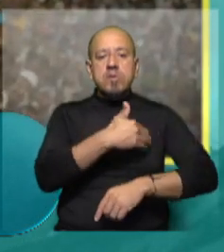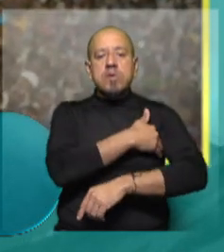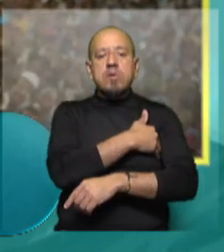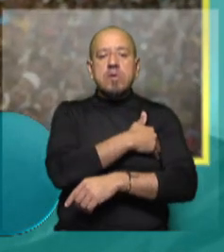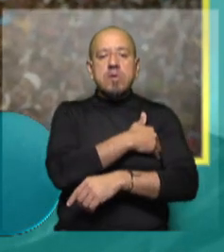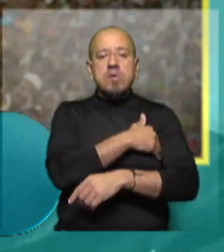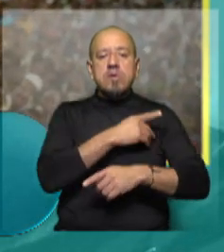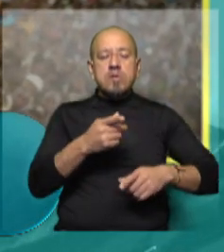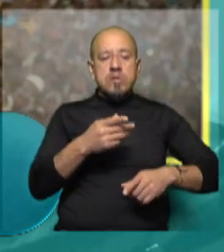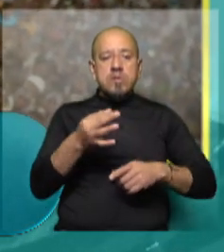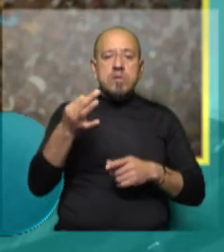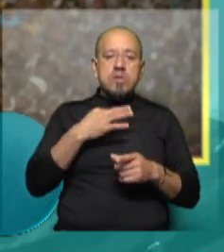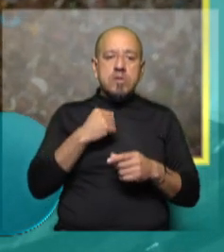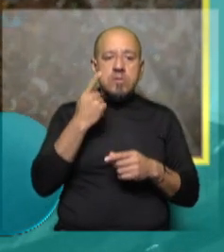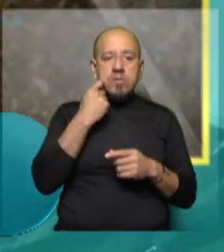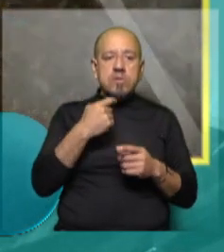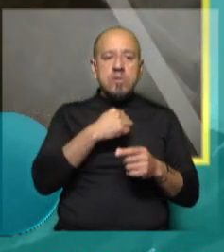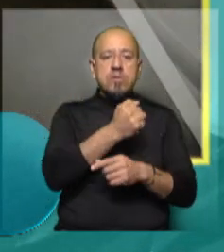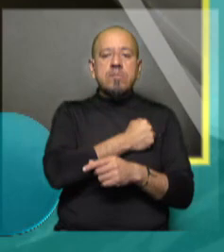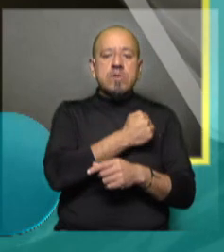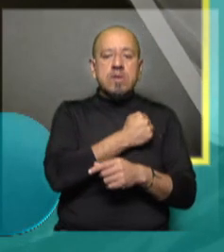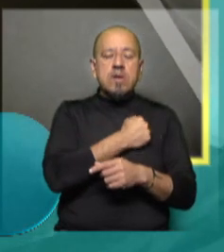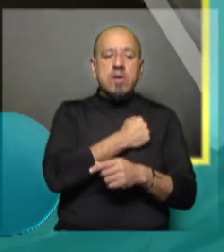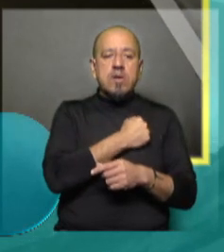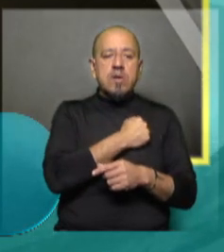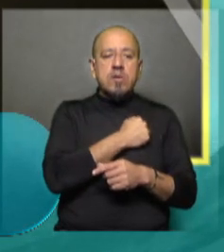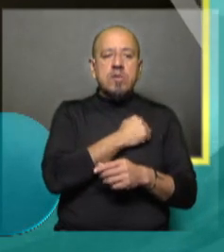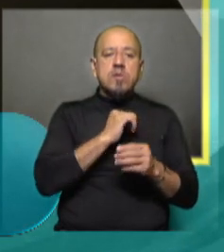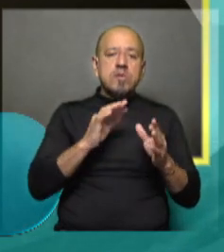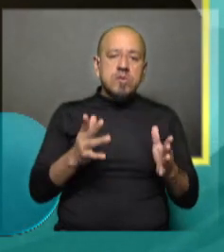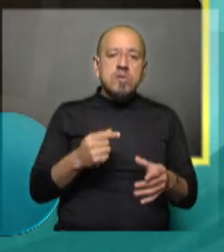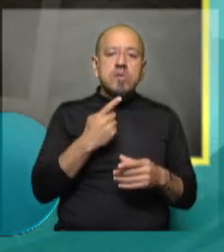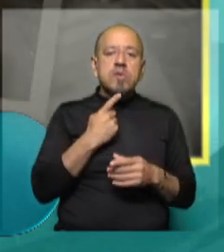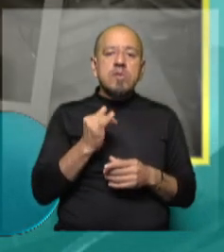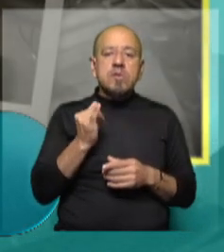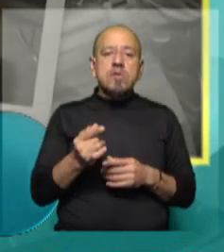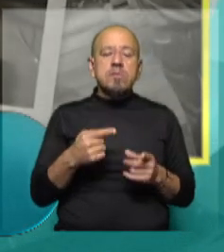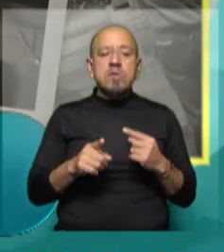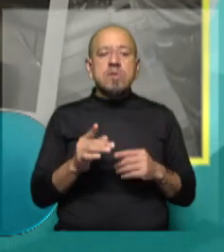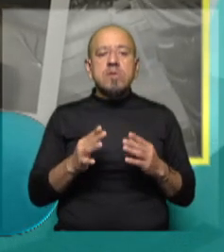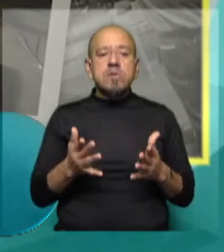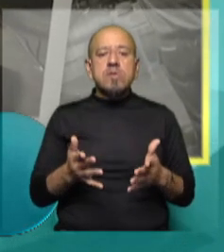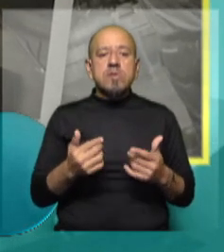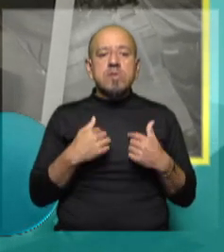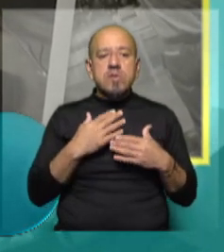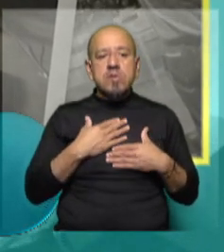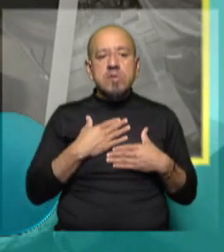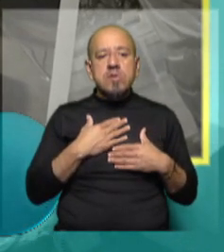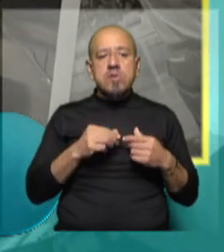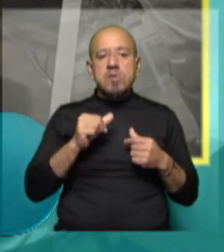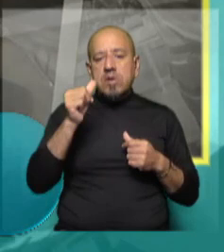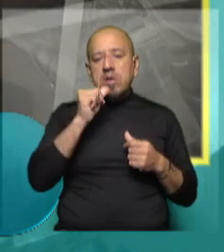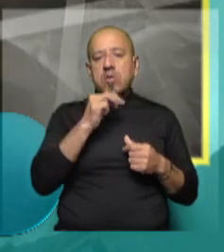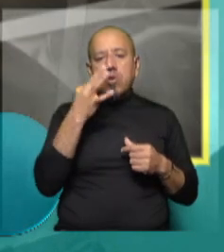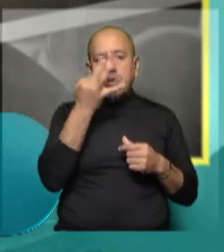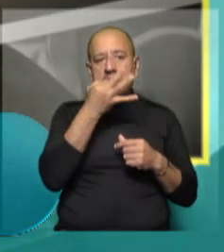papá, el pecado es divertido, pero por un tiempo. And I was out of control with the drugs, alcohol, sexually. Yo estaba fuera de control con el alcohol, con las